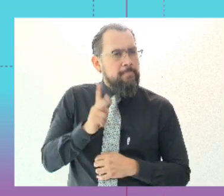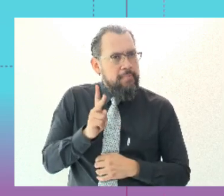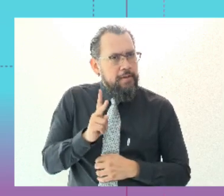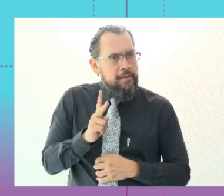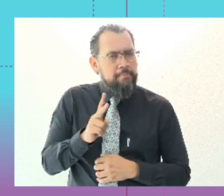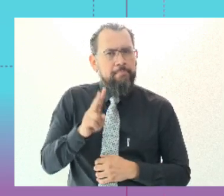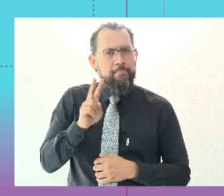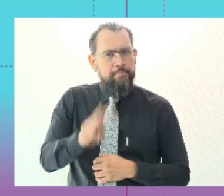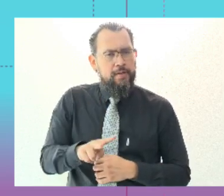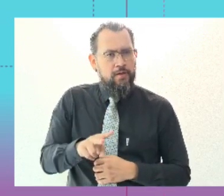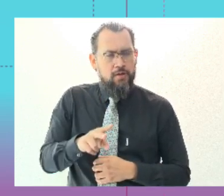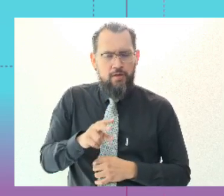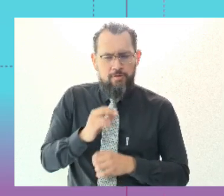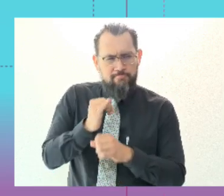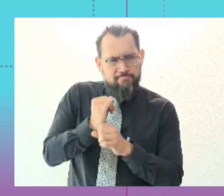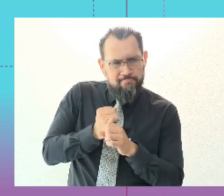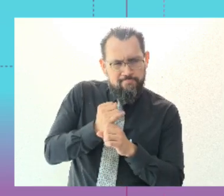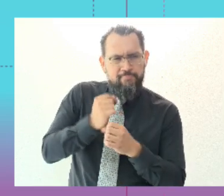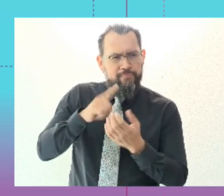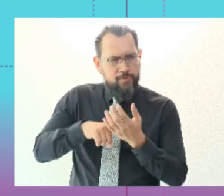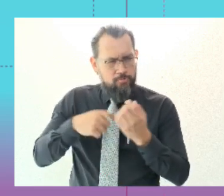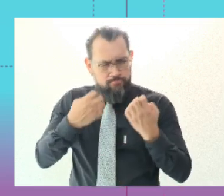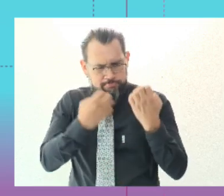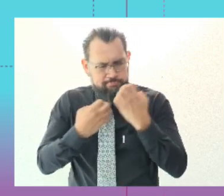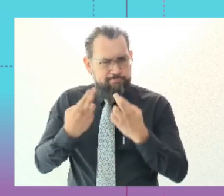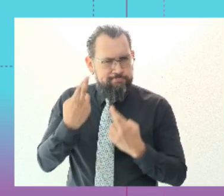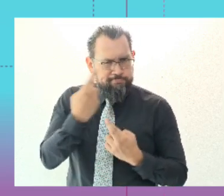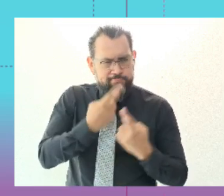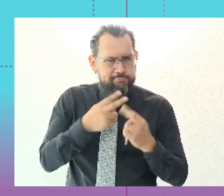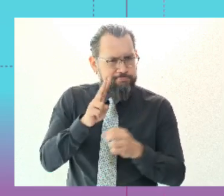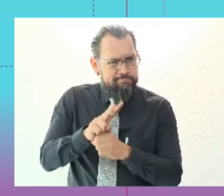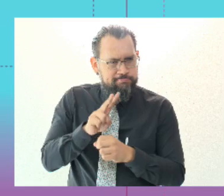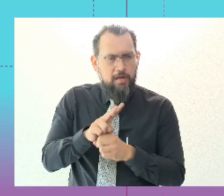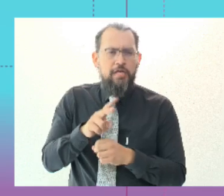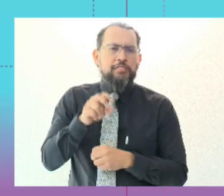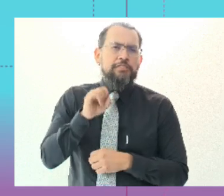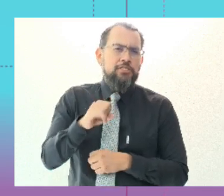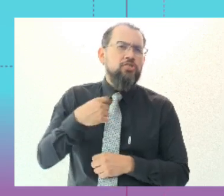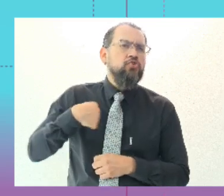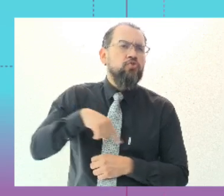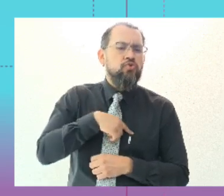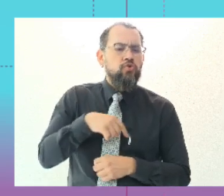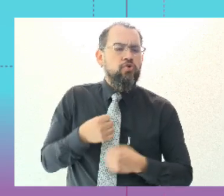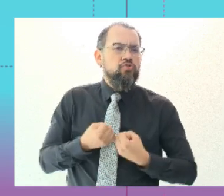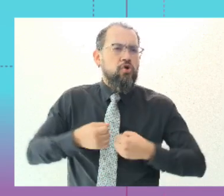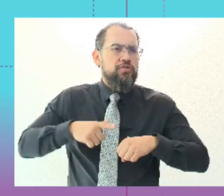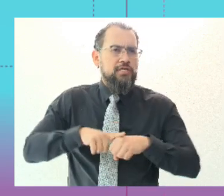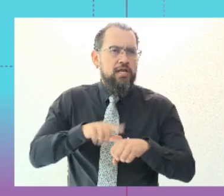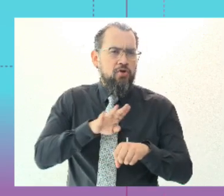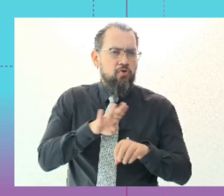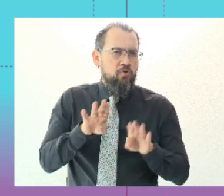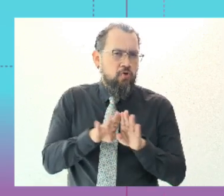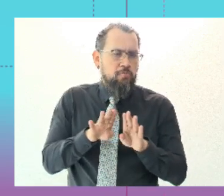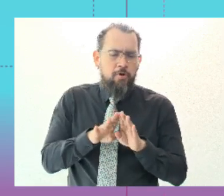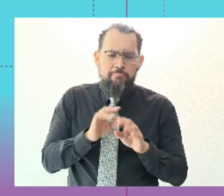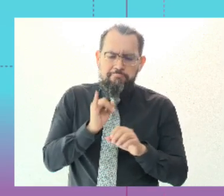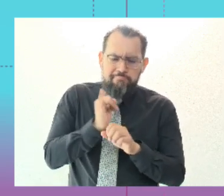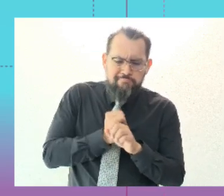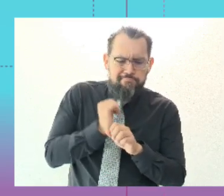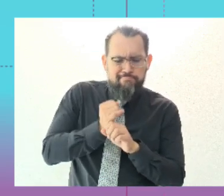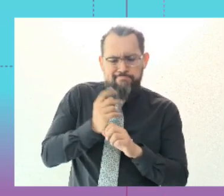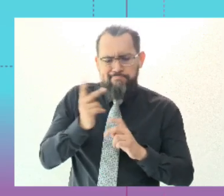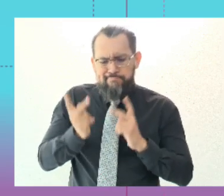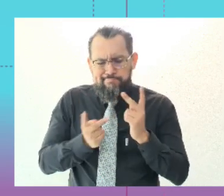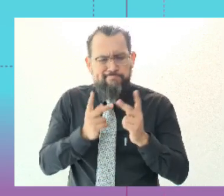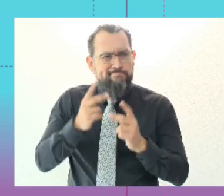Si la auditoría más allá de los órganos internos de control, podemos nosotros realizar auditorías sociales utilizando todas las herramientas